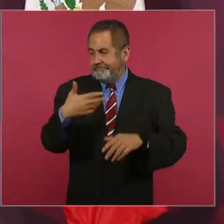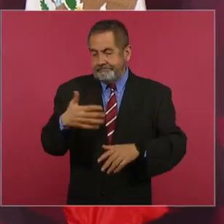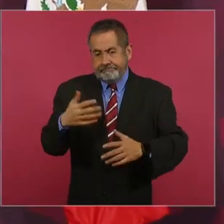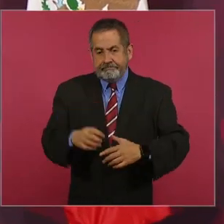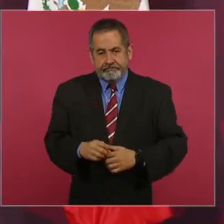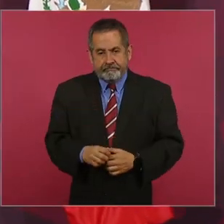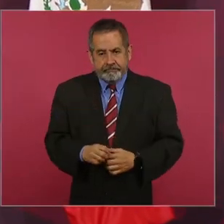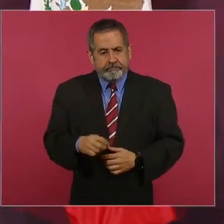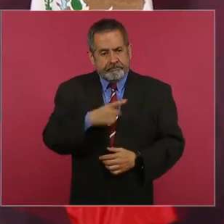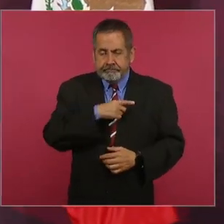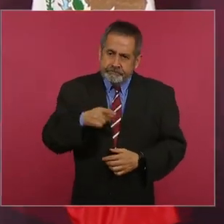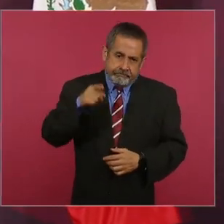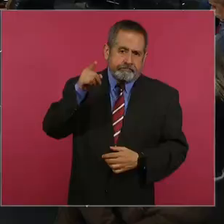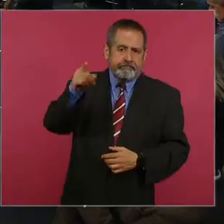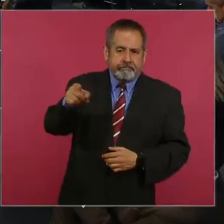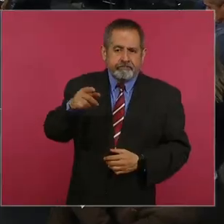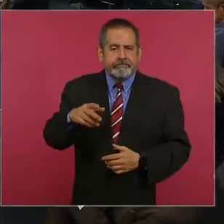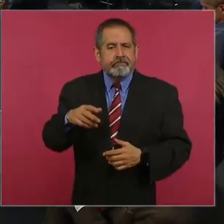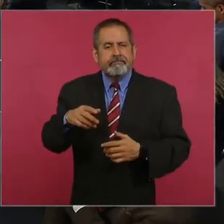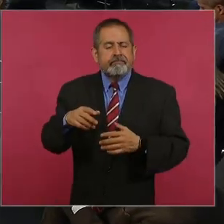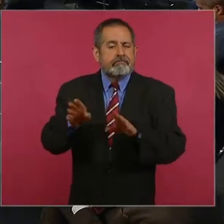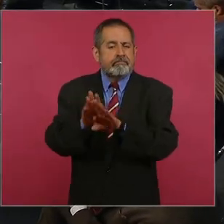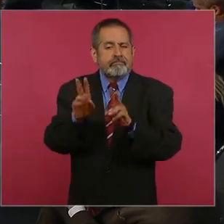que tienen que ver con la temporada